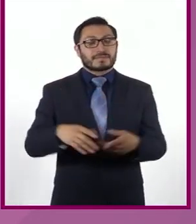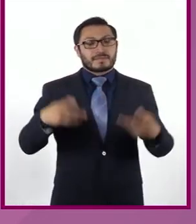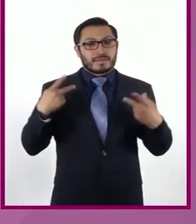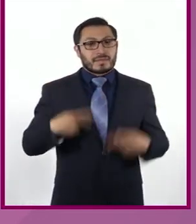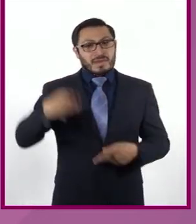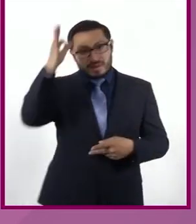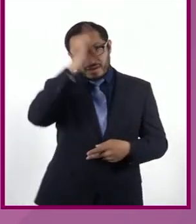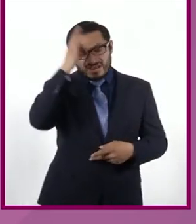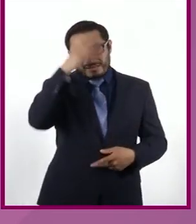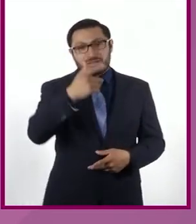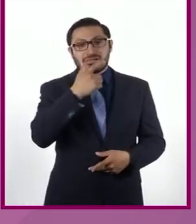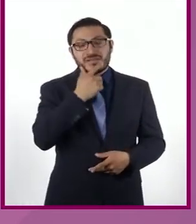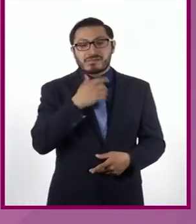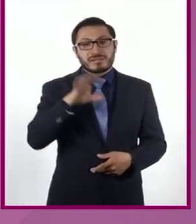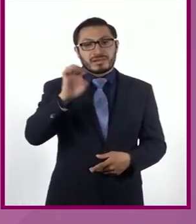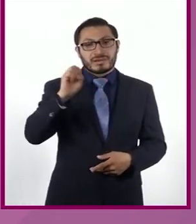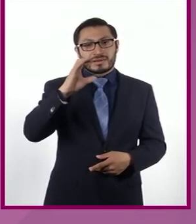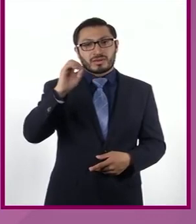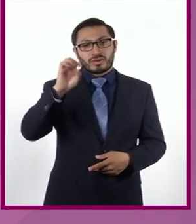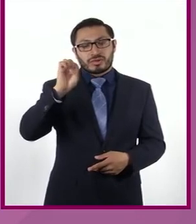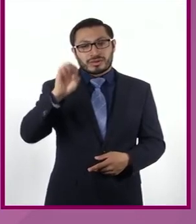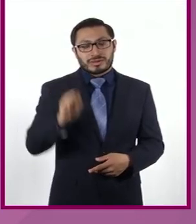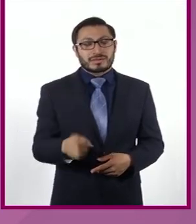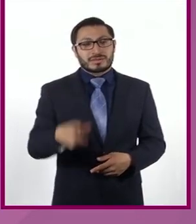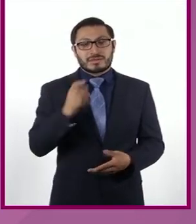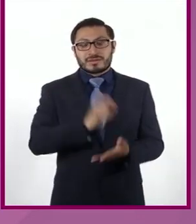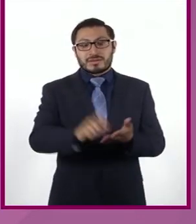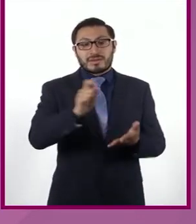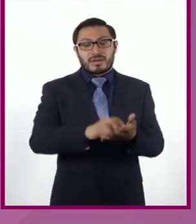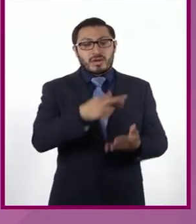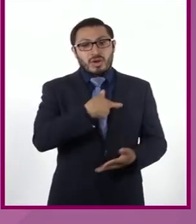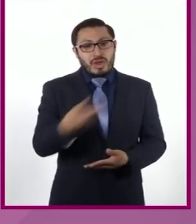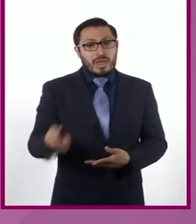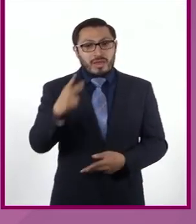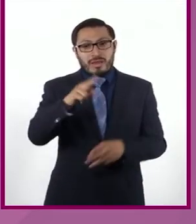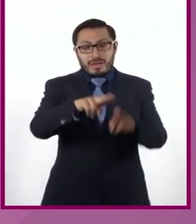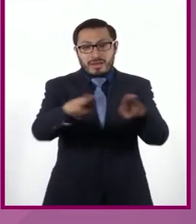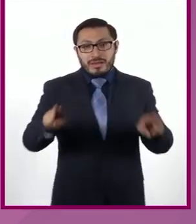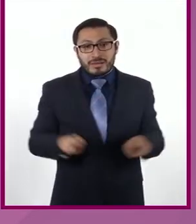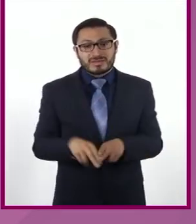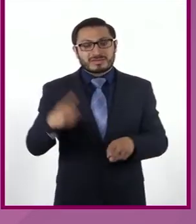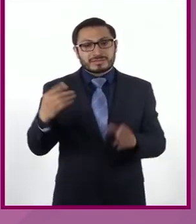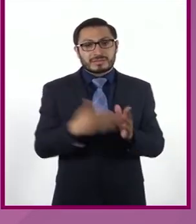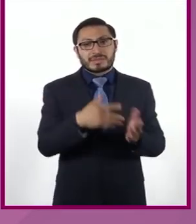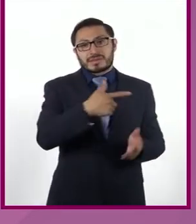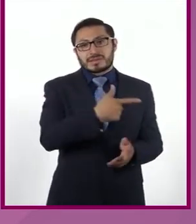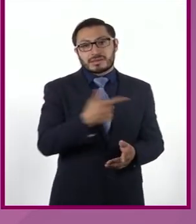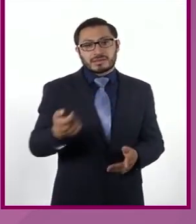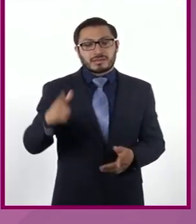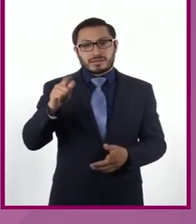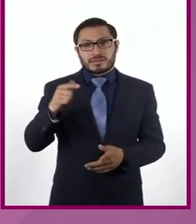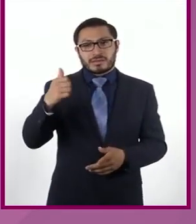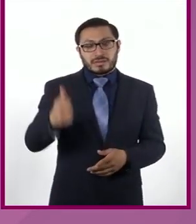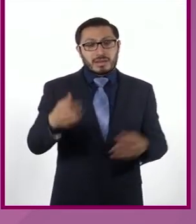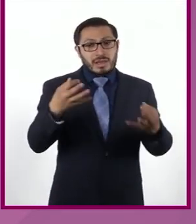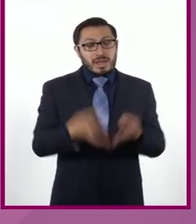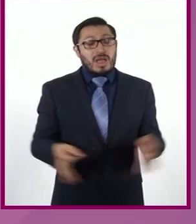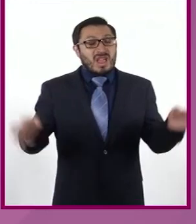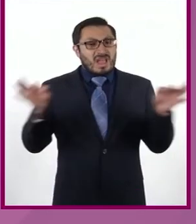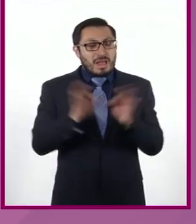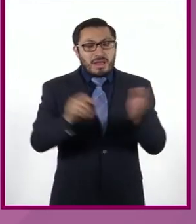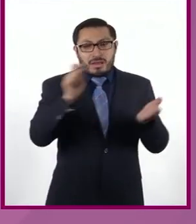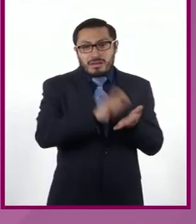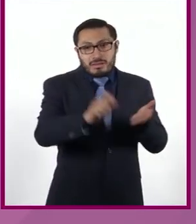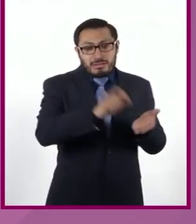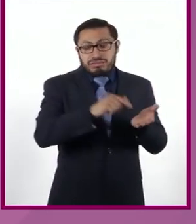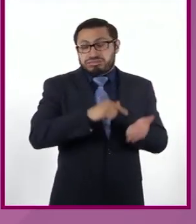filósofo escocés que escribió La riqueza de las naciones. En 1776, esta obra fue de gran importancia para el